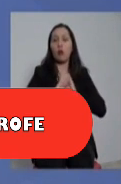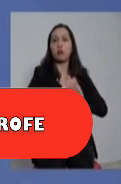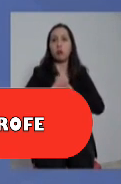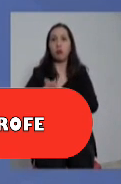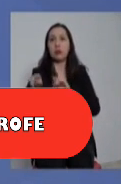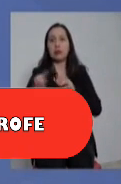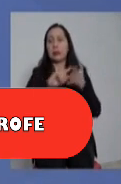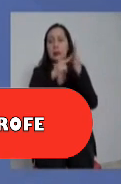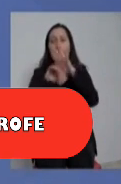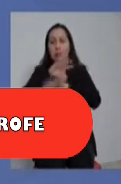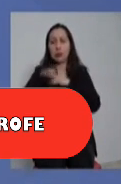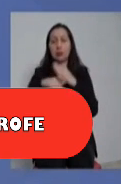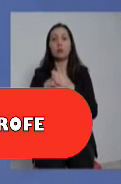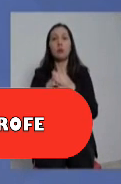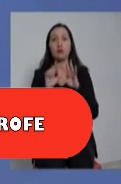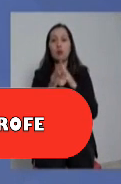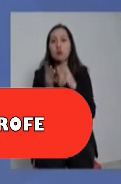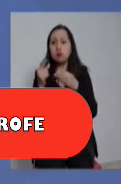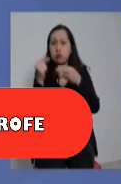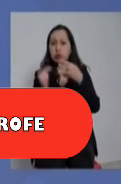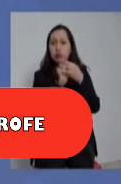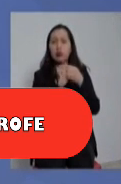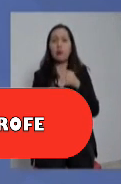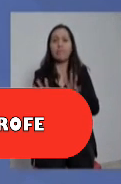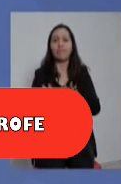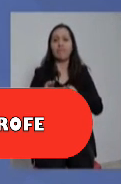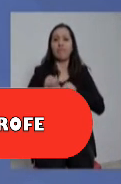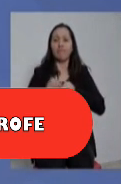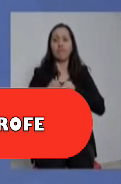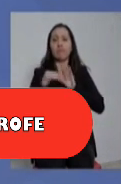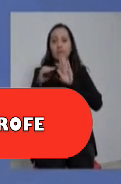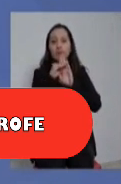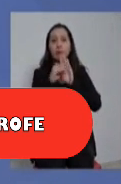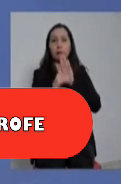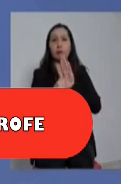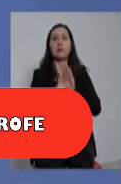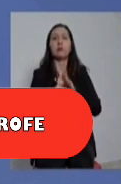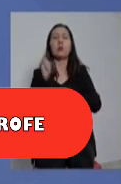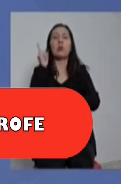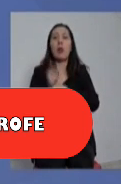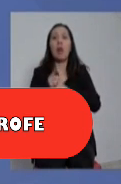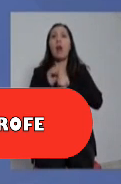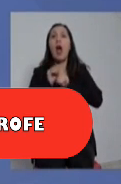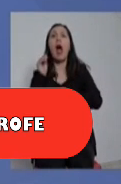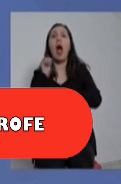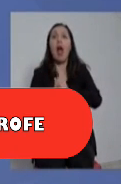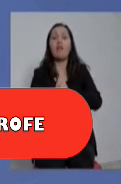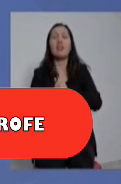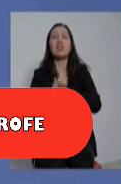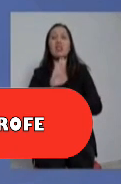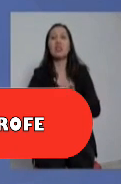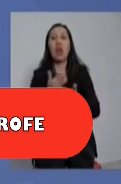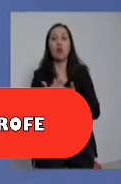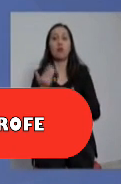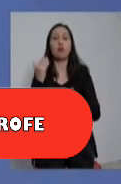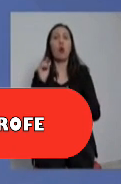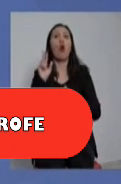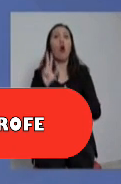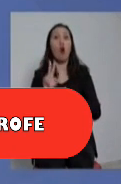crisis. Y hemos ido adoptando un conjunto de medidas que han incluido la dictación de una alerta sanitaria el 8 de febrero